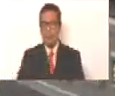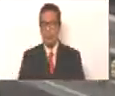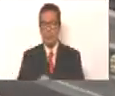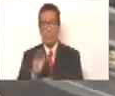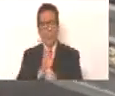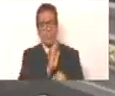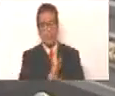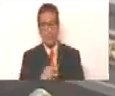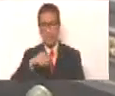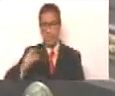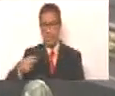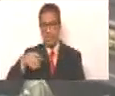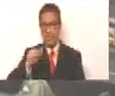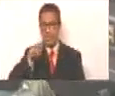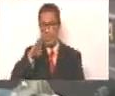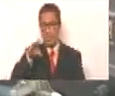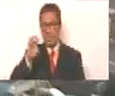cocuy.